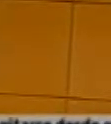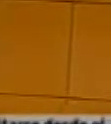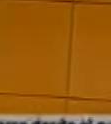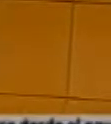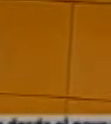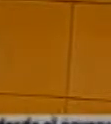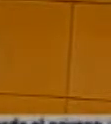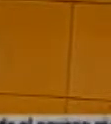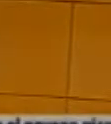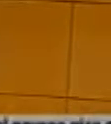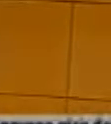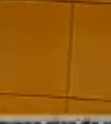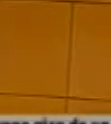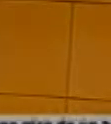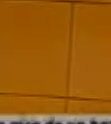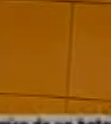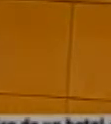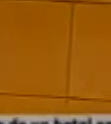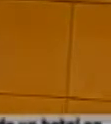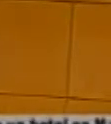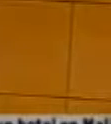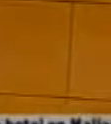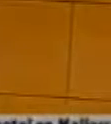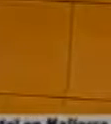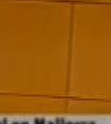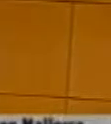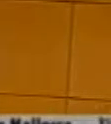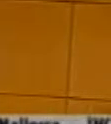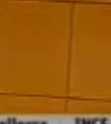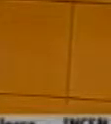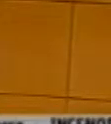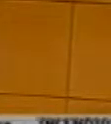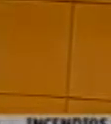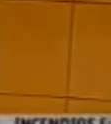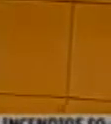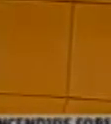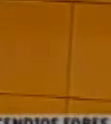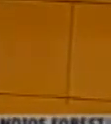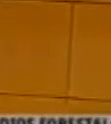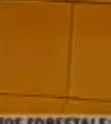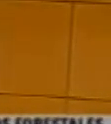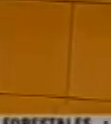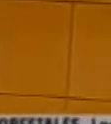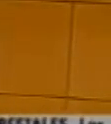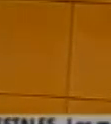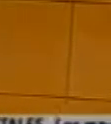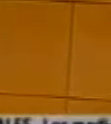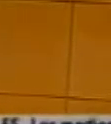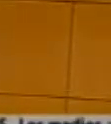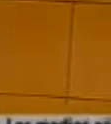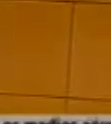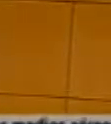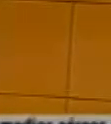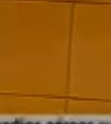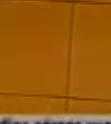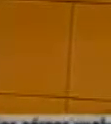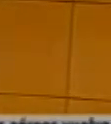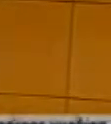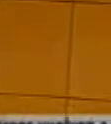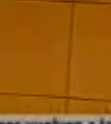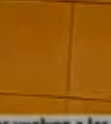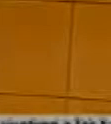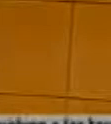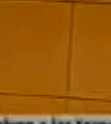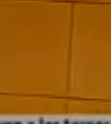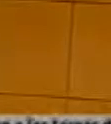siembra incertidumbre dentro y fuera de España, en un momento, ha dicho, en que la situación económica va mejor. Seguimos en este pleno extraordinario que